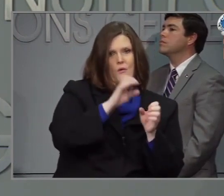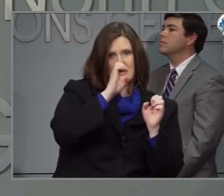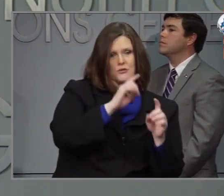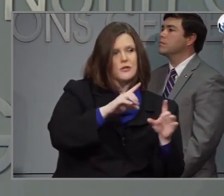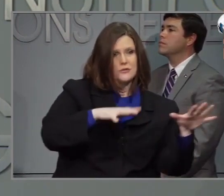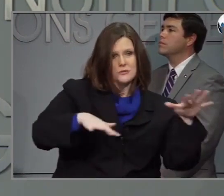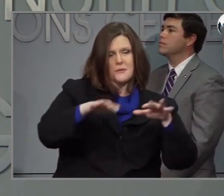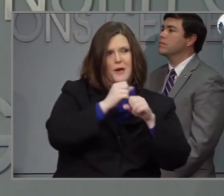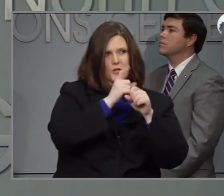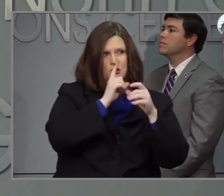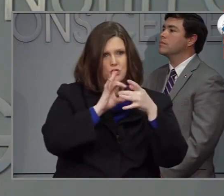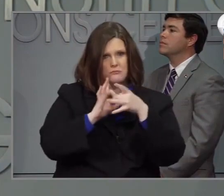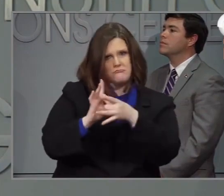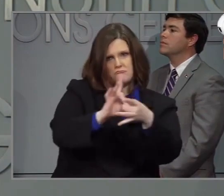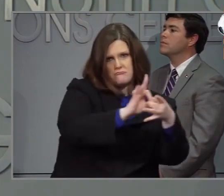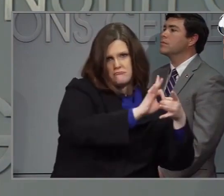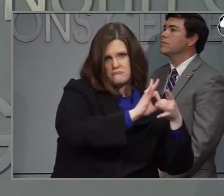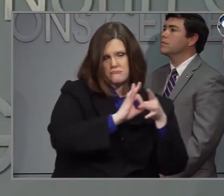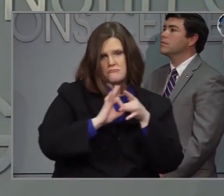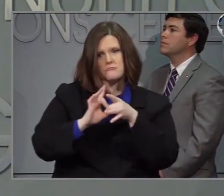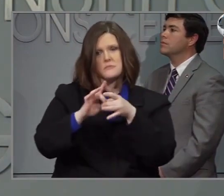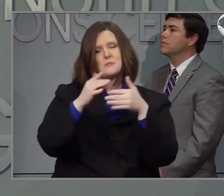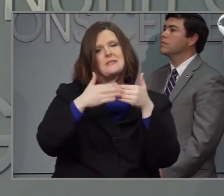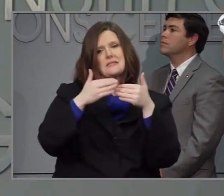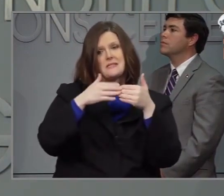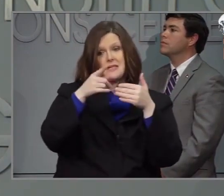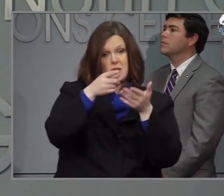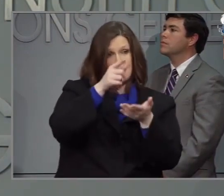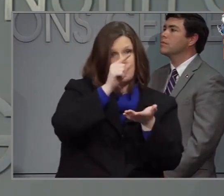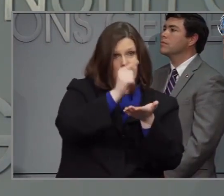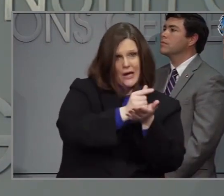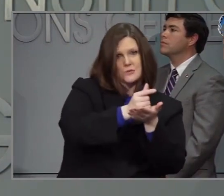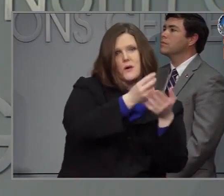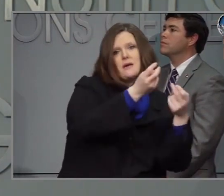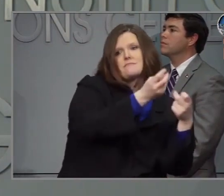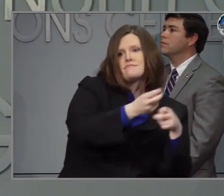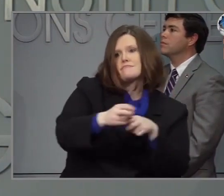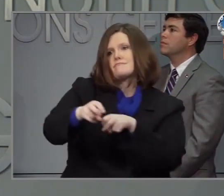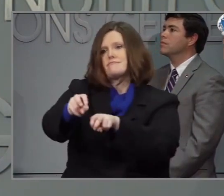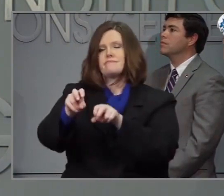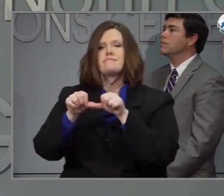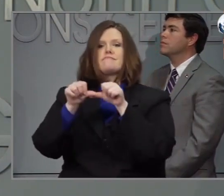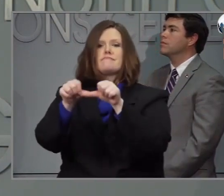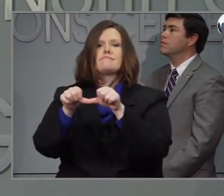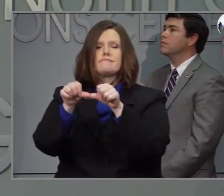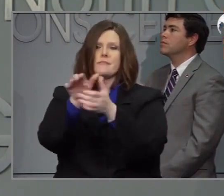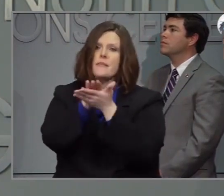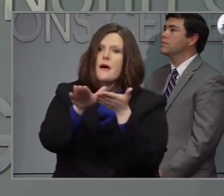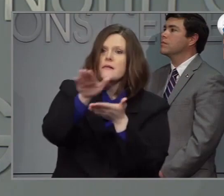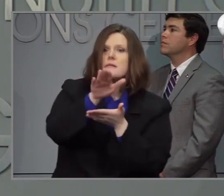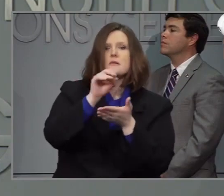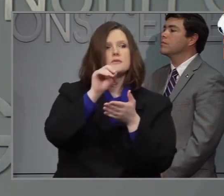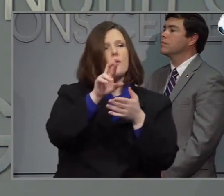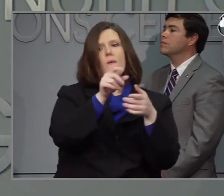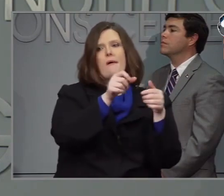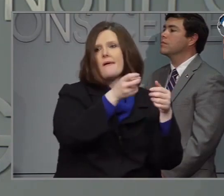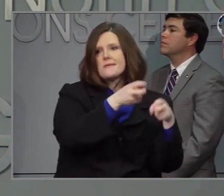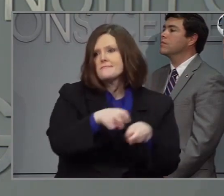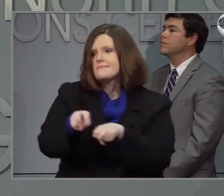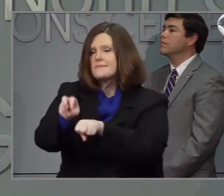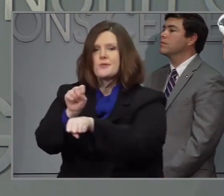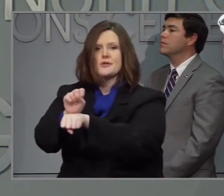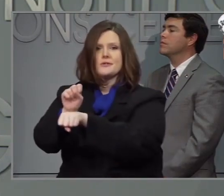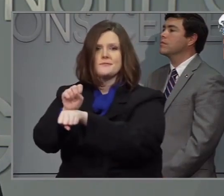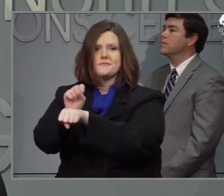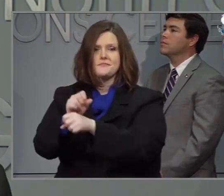cerciorarnos de que ustedes puedan tener una transición sin problemas y continuar su educación a